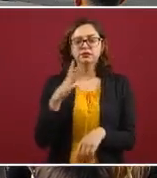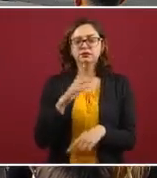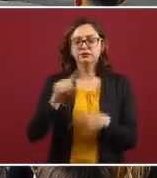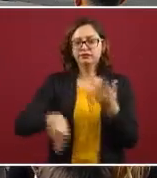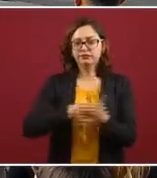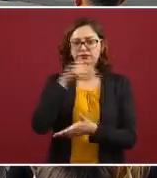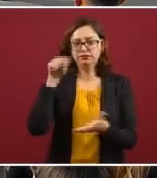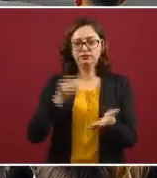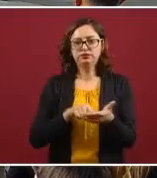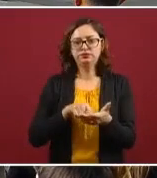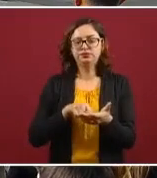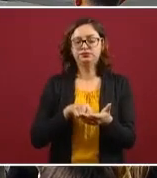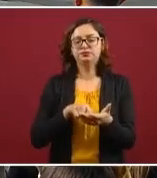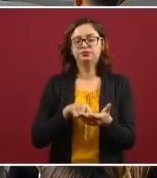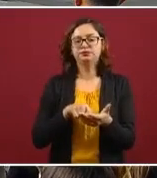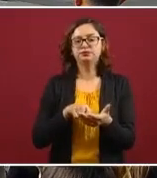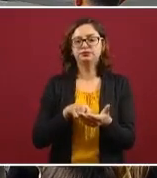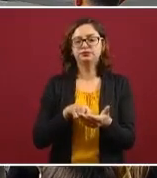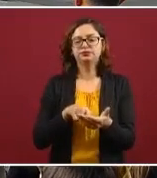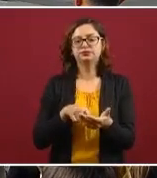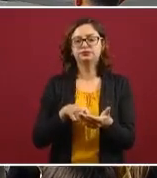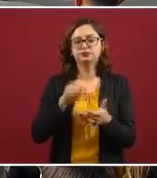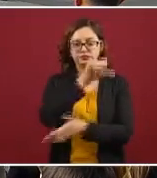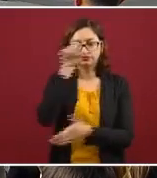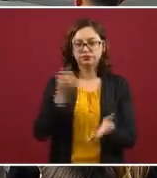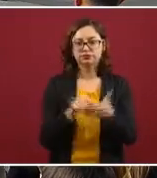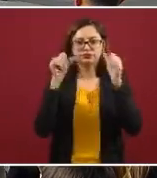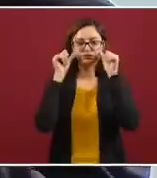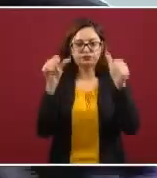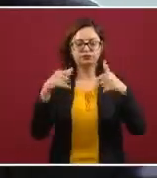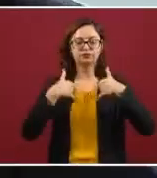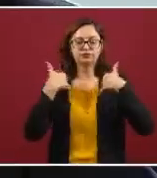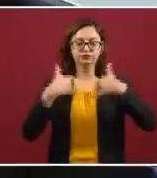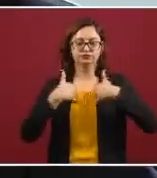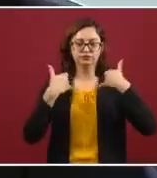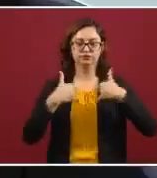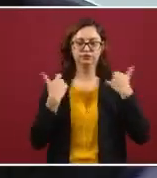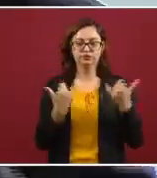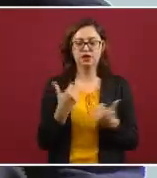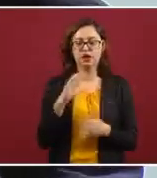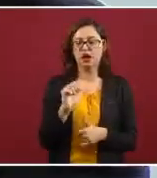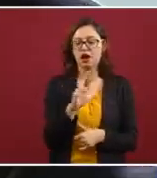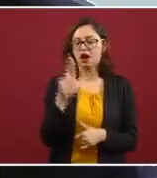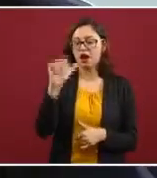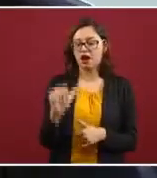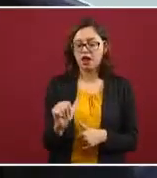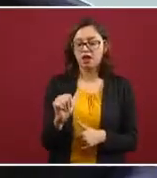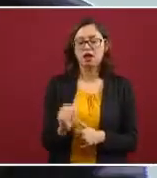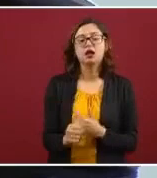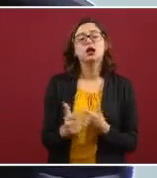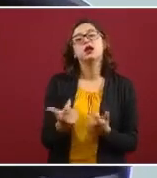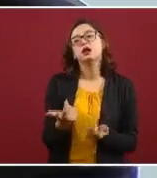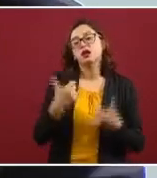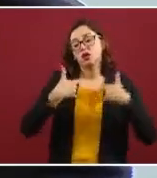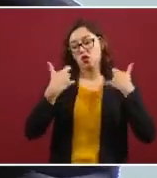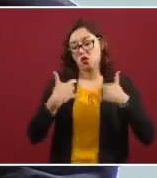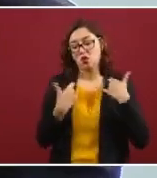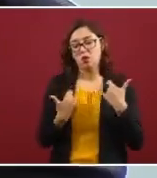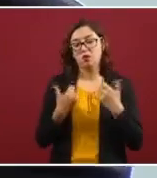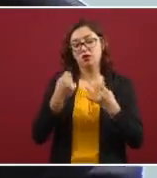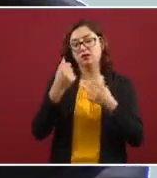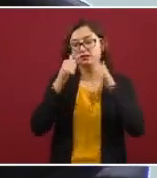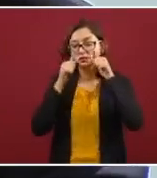la operación de este programa del Centro de Atención Rural al Adolescente, el programa conocido como CARA, que atiende a jóvenes en cuatro